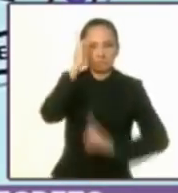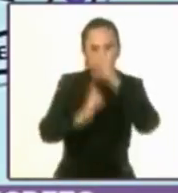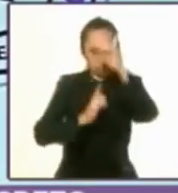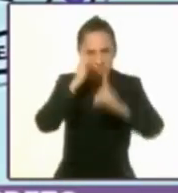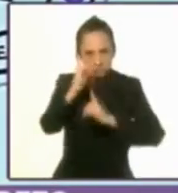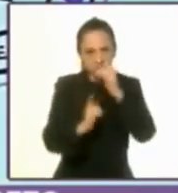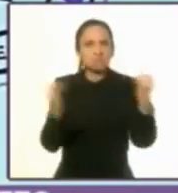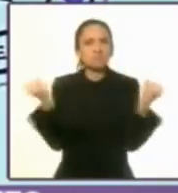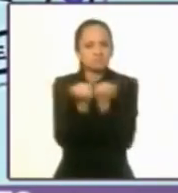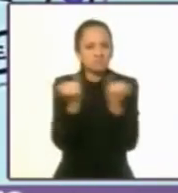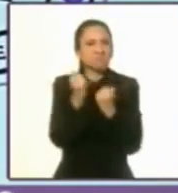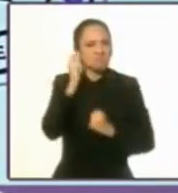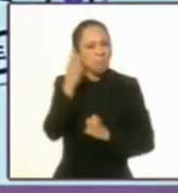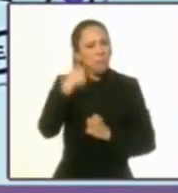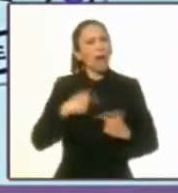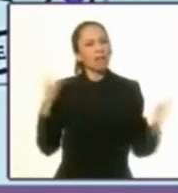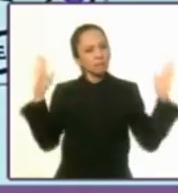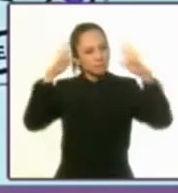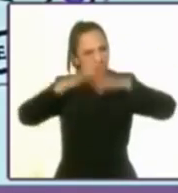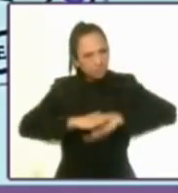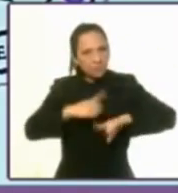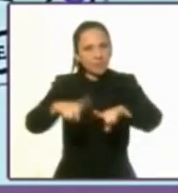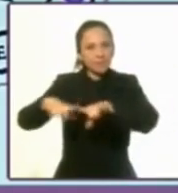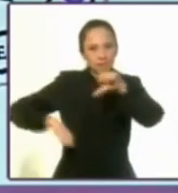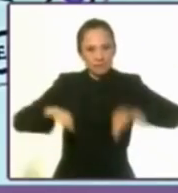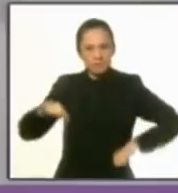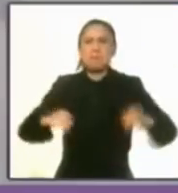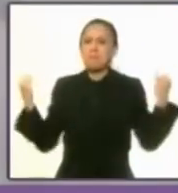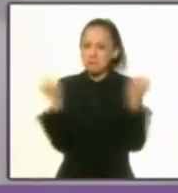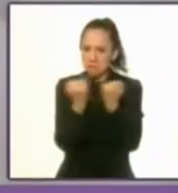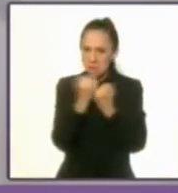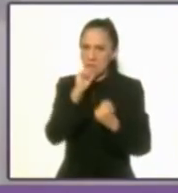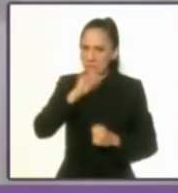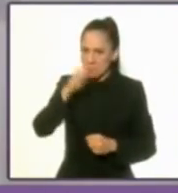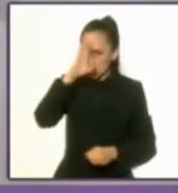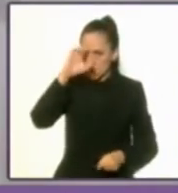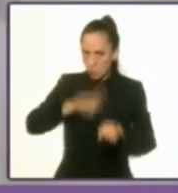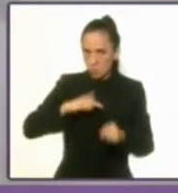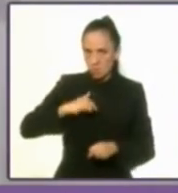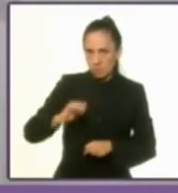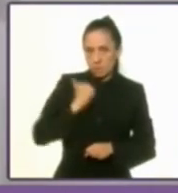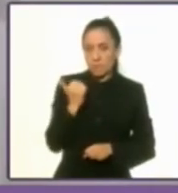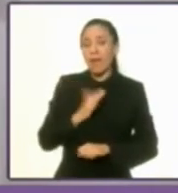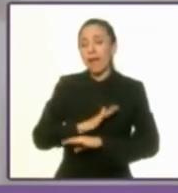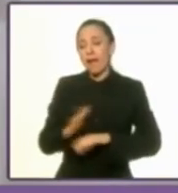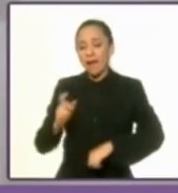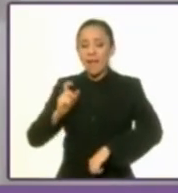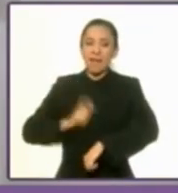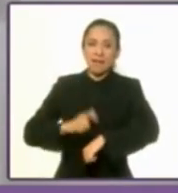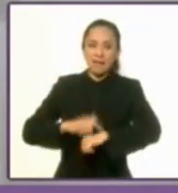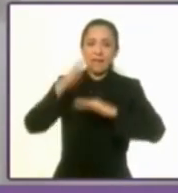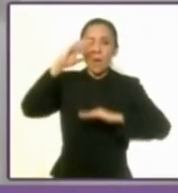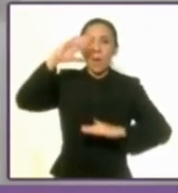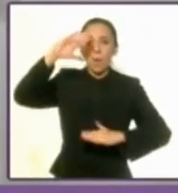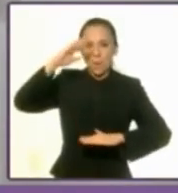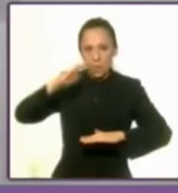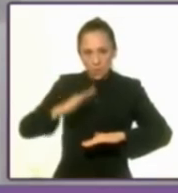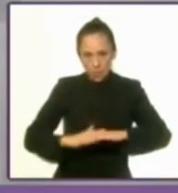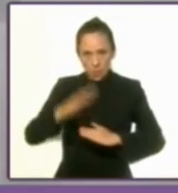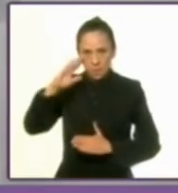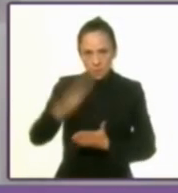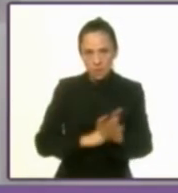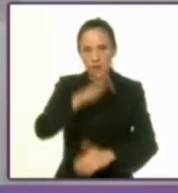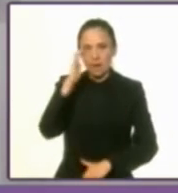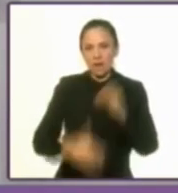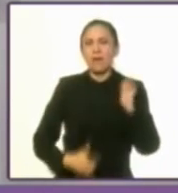del esparcimiento y la cultura bueno se va terminando esta bolsa y hoy steve con irma que no no me dejen